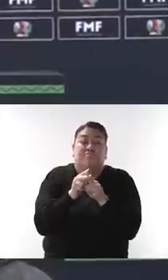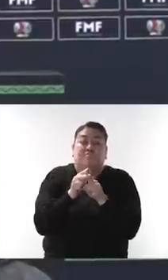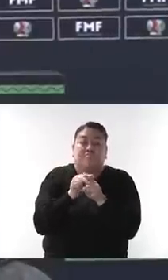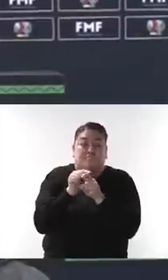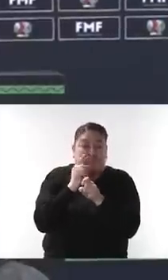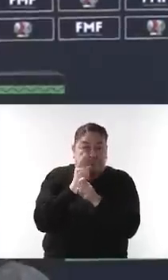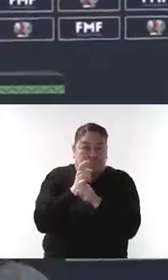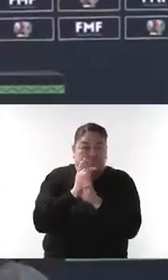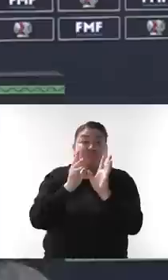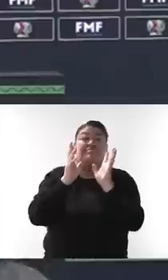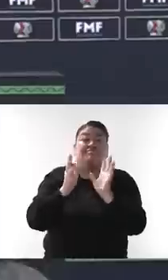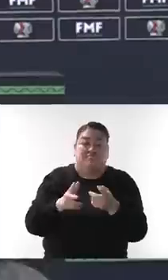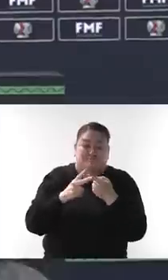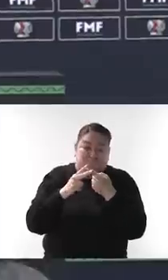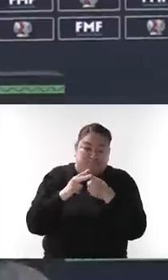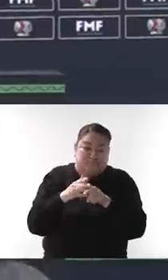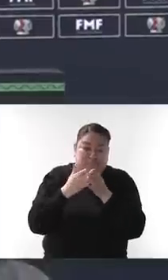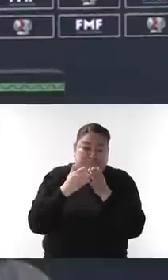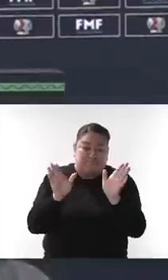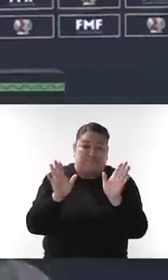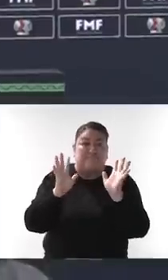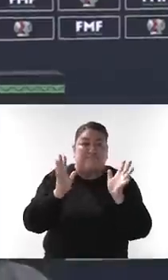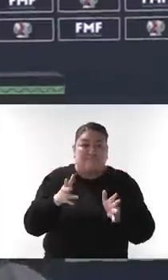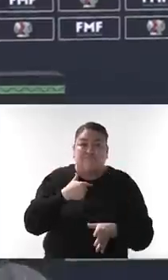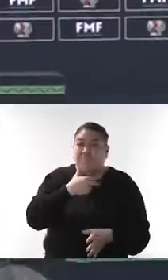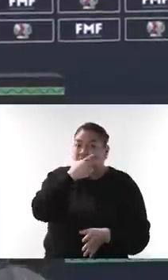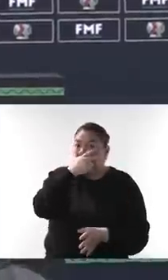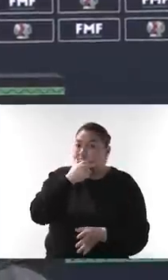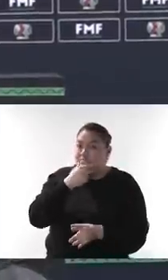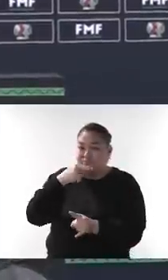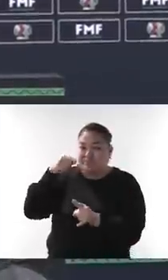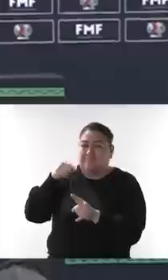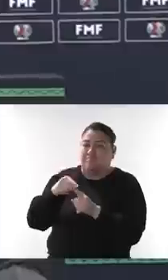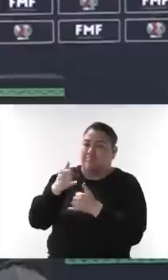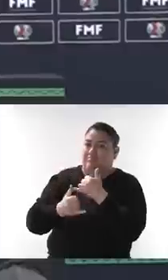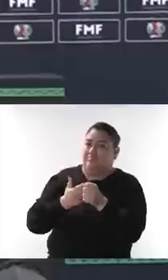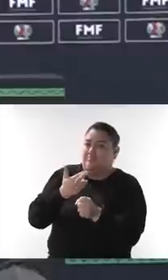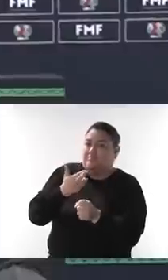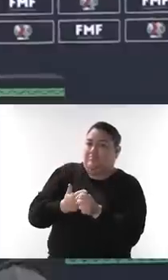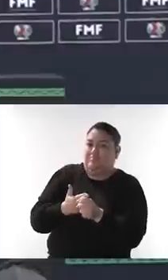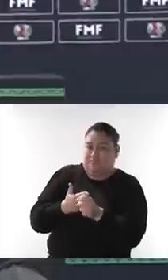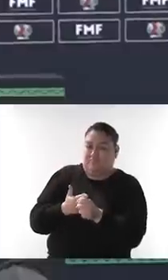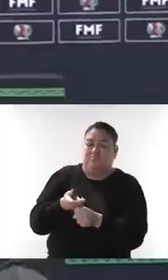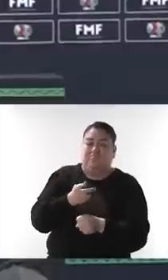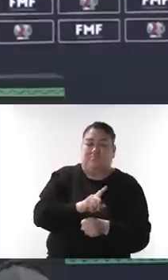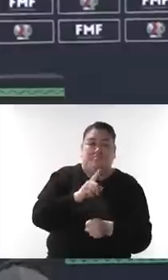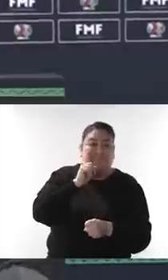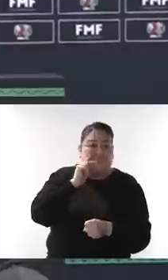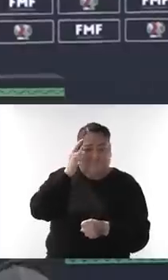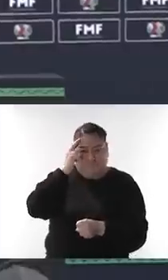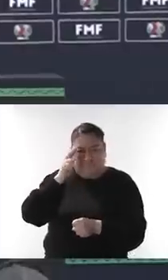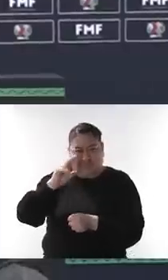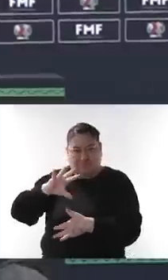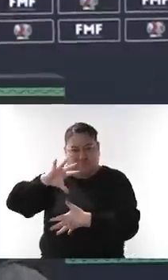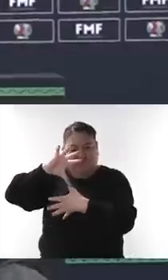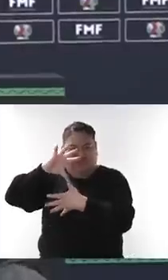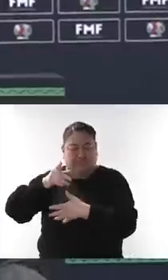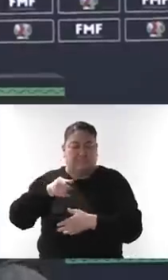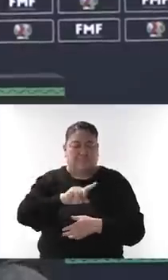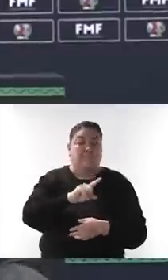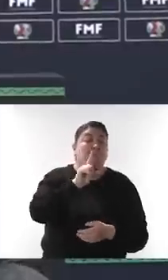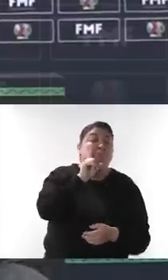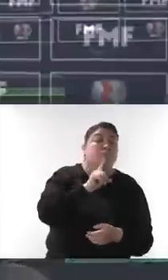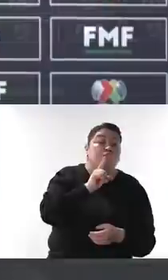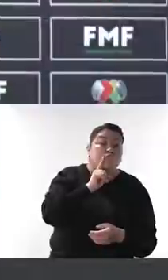conversaciones, y hoy esa llave se abrió para el fútbol varonil a través de la Copa América, para el fútbol femenil a través de la Copa Oro